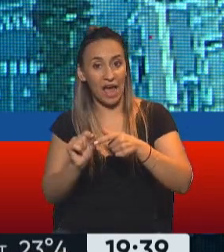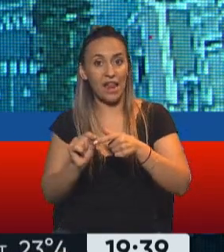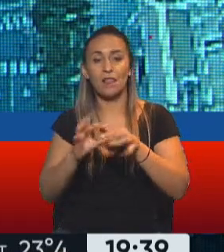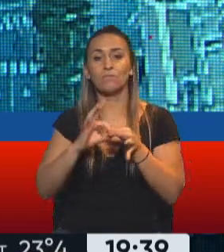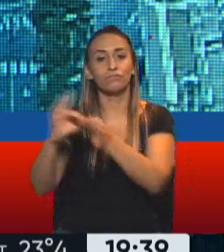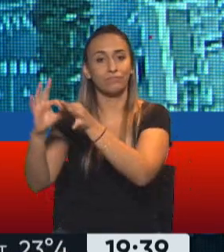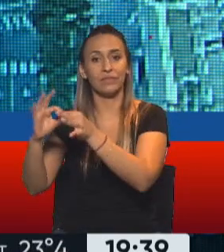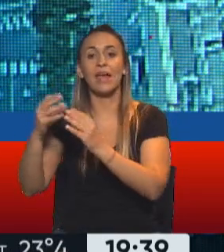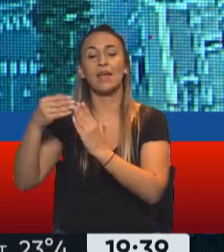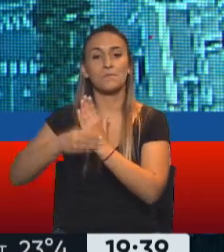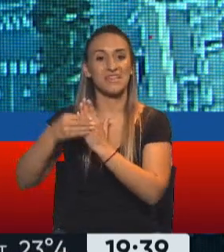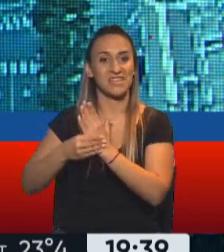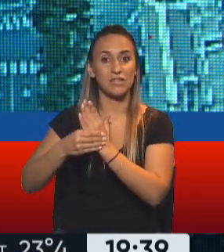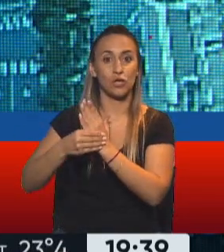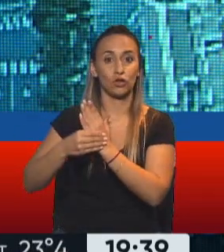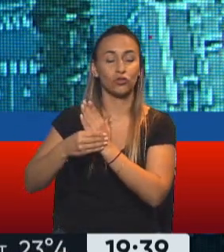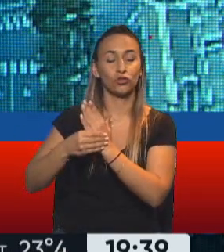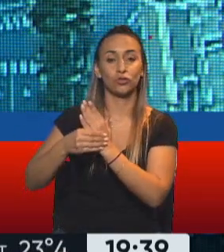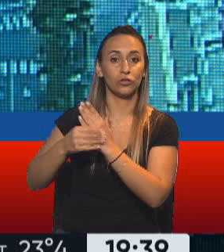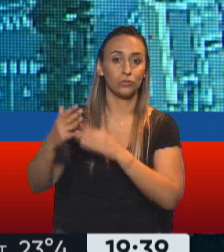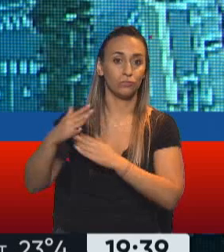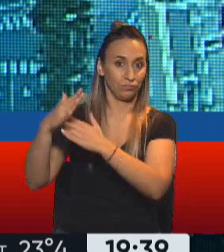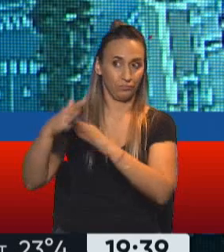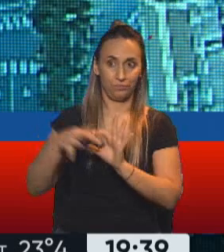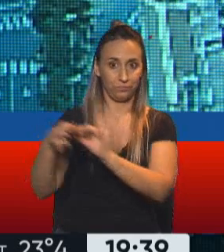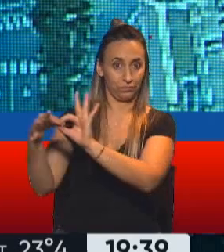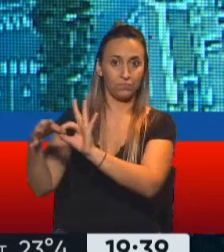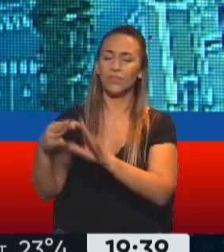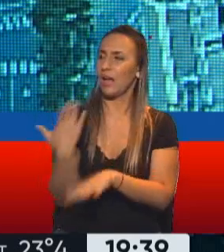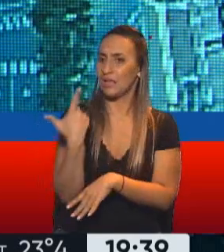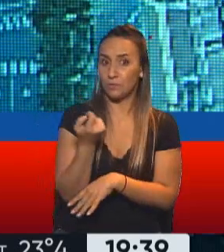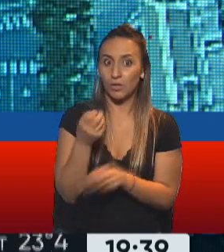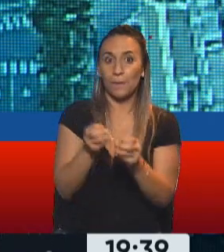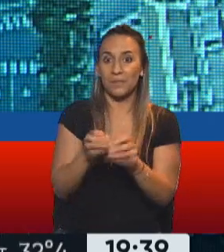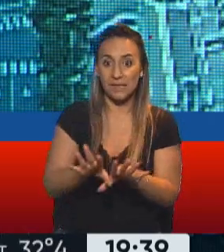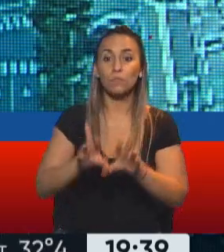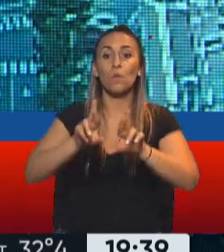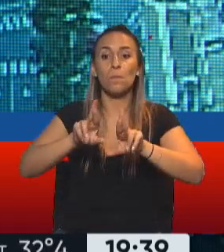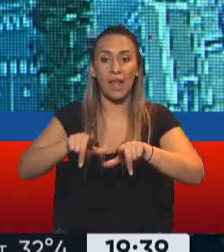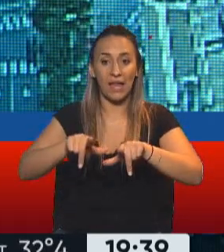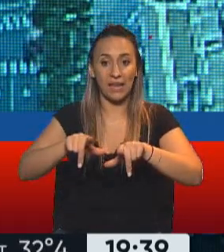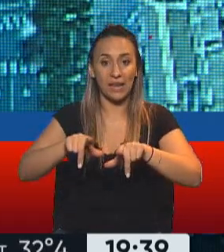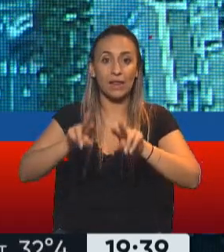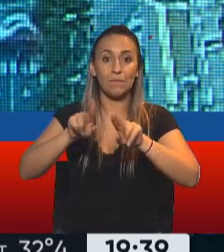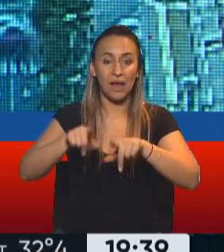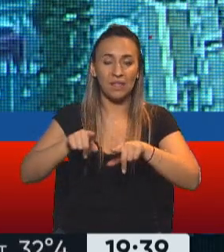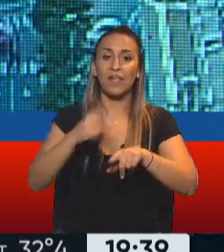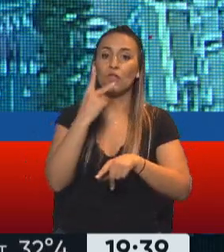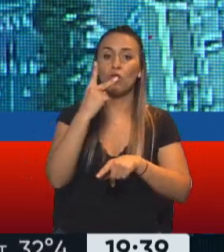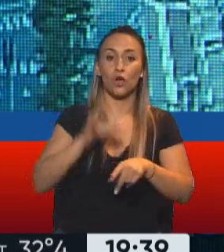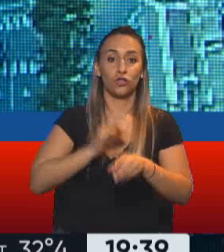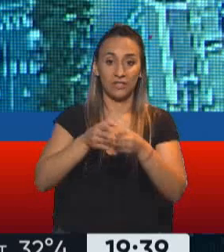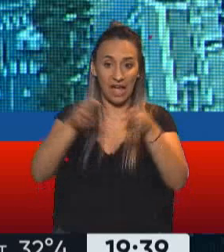gabinete, de ministros y ministras, que pusimos en marcha hace muy poquito el plan bianual, es